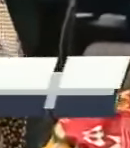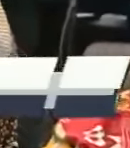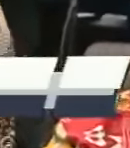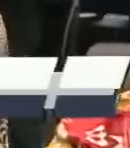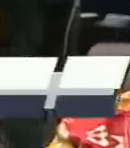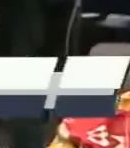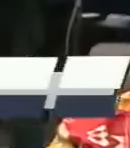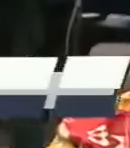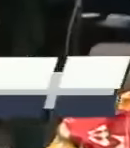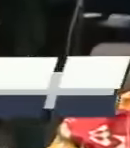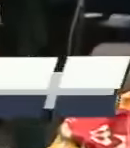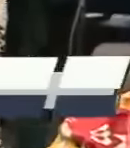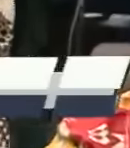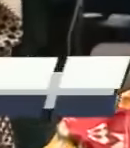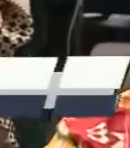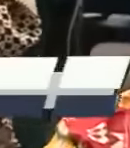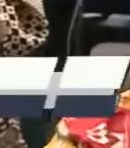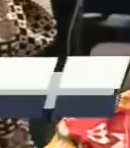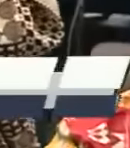saludo,